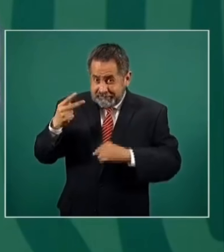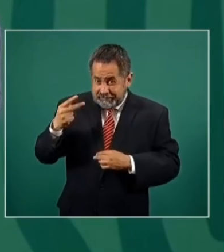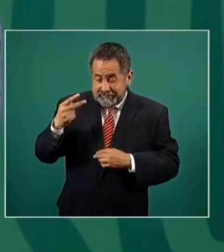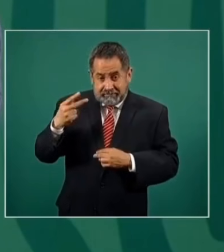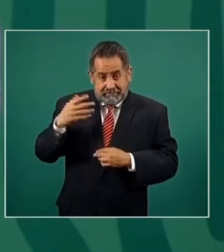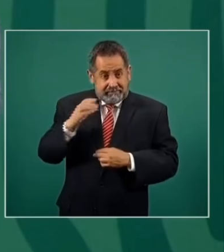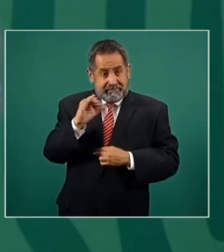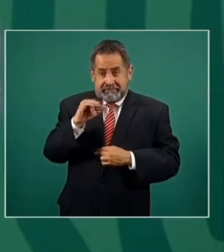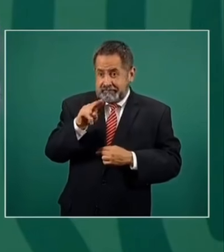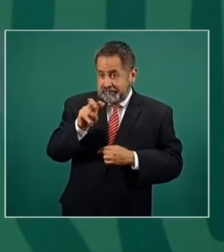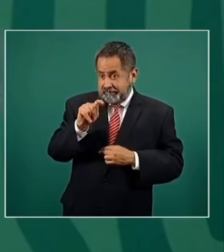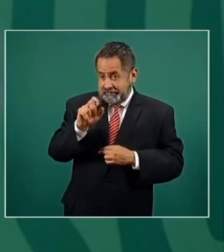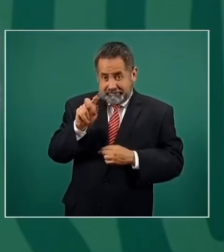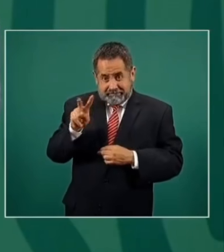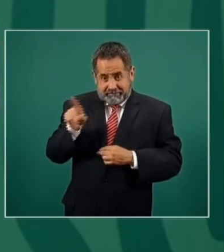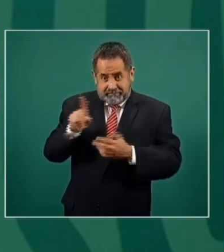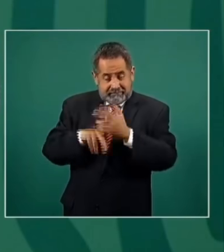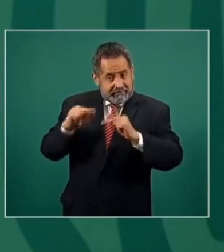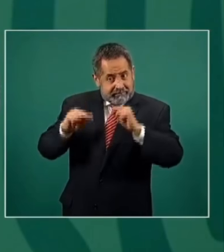del Sistema Nacional de Investigación.